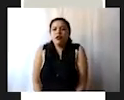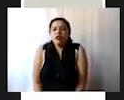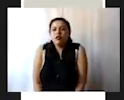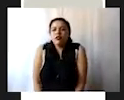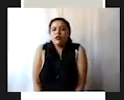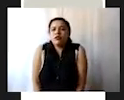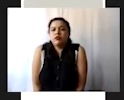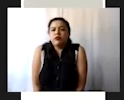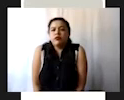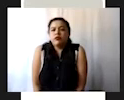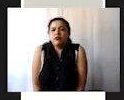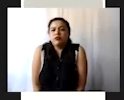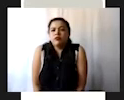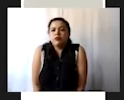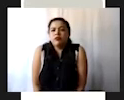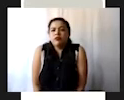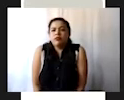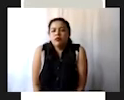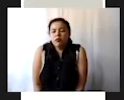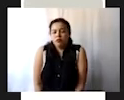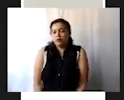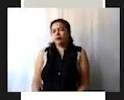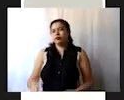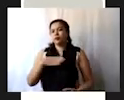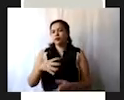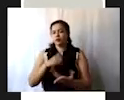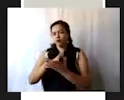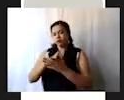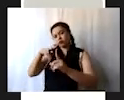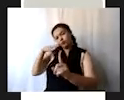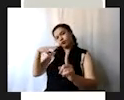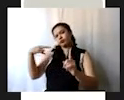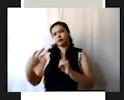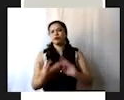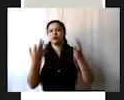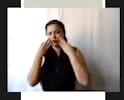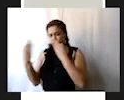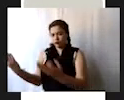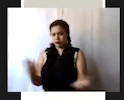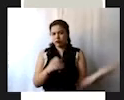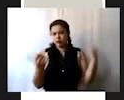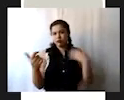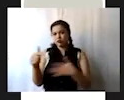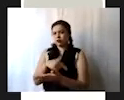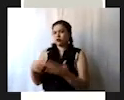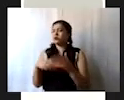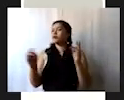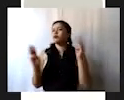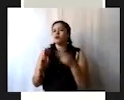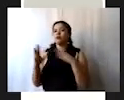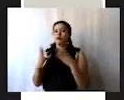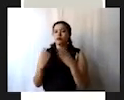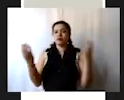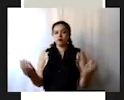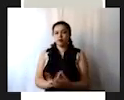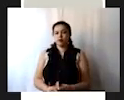Bueno, ese es nada más un pequeño ejemplo de perspectiva, de testimonio de otra región del mundo que está tratando de hacer